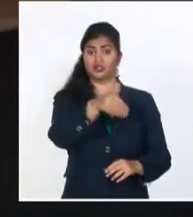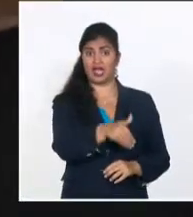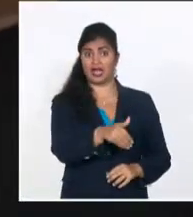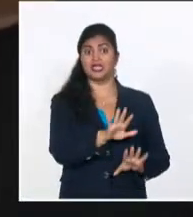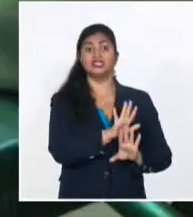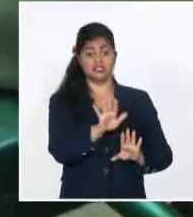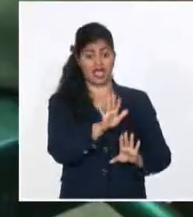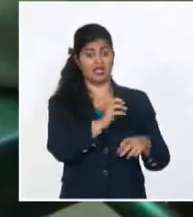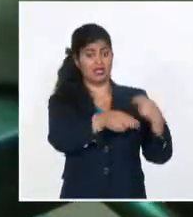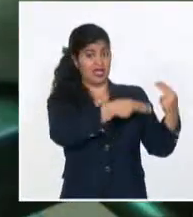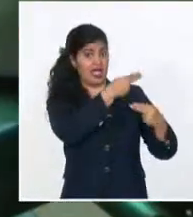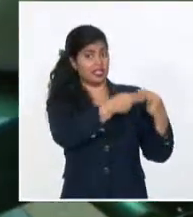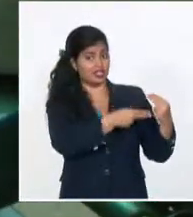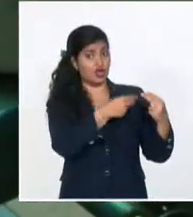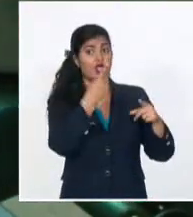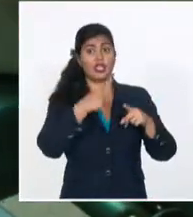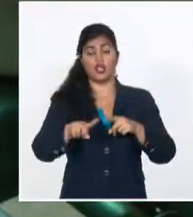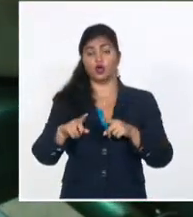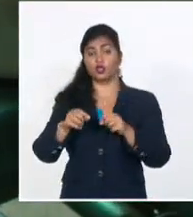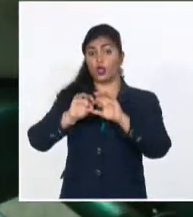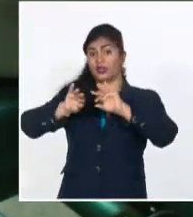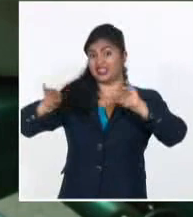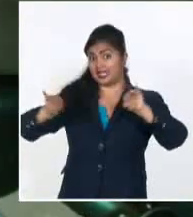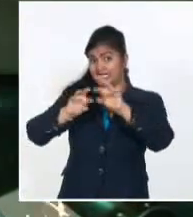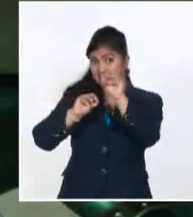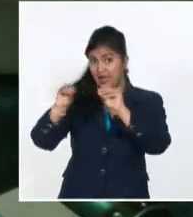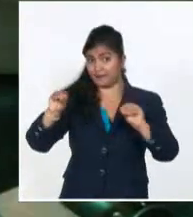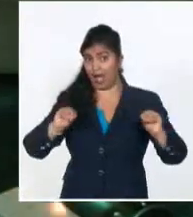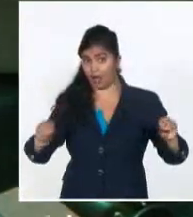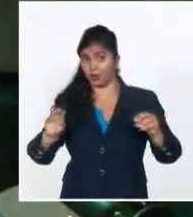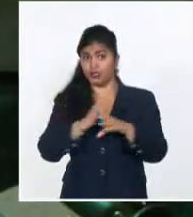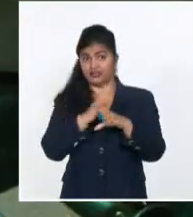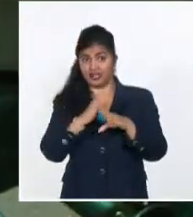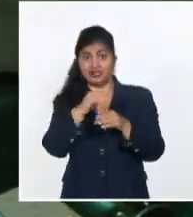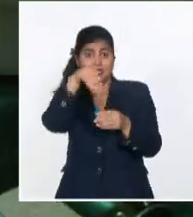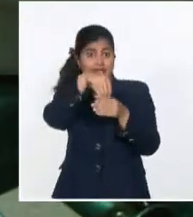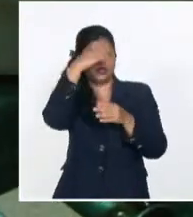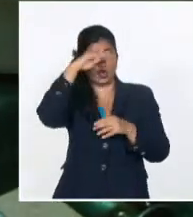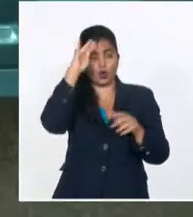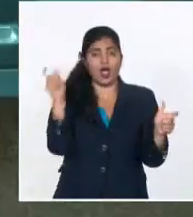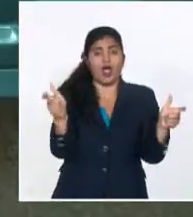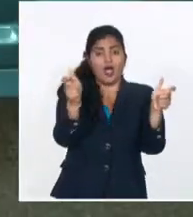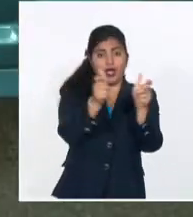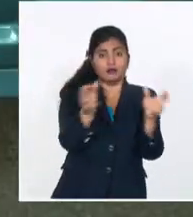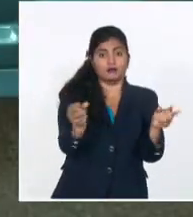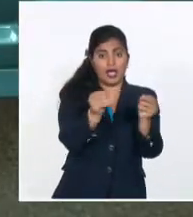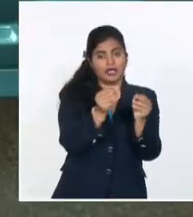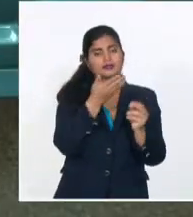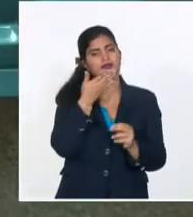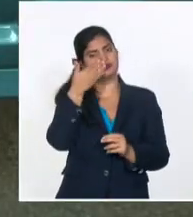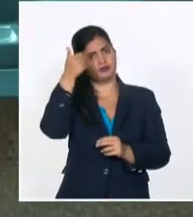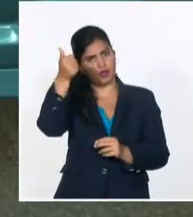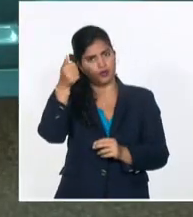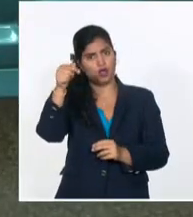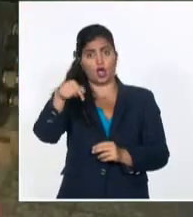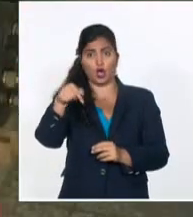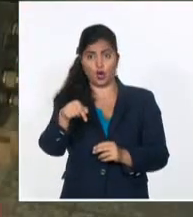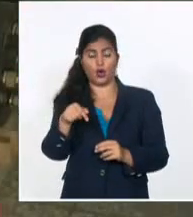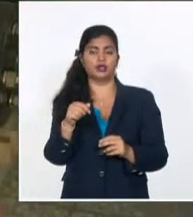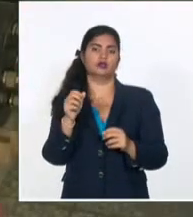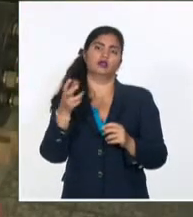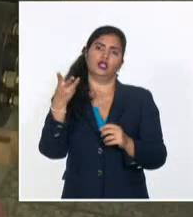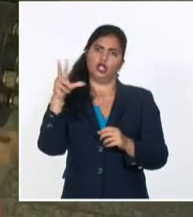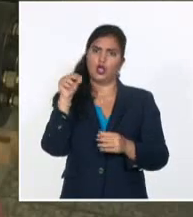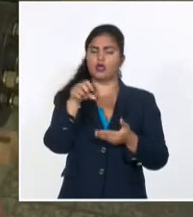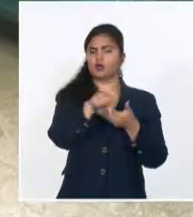unidades que traerlo con 60. Y nosotros estamos trayendo más de 67 unidades por cada contenedor de 40 B que estamos trayendo a la provincia. Si bien hoy se identifican nuevas